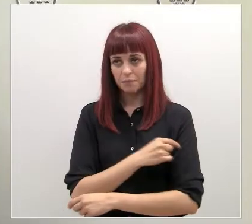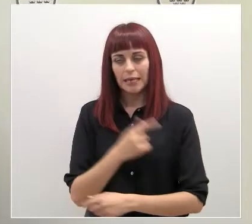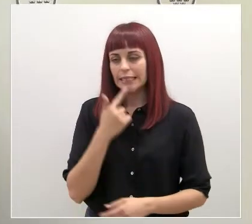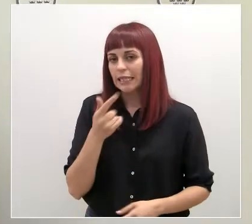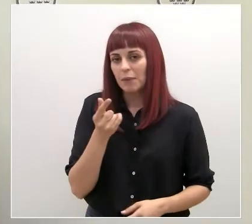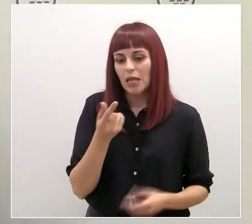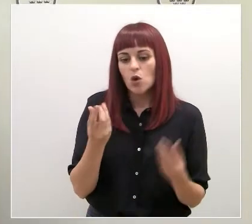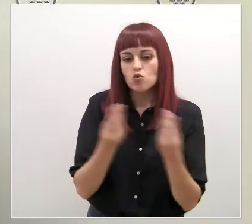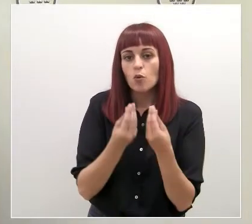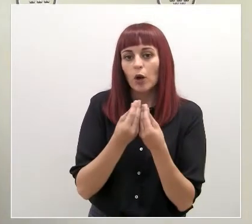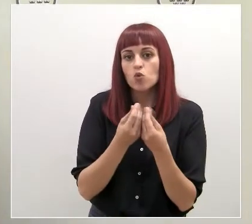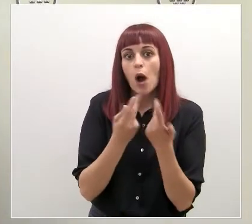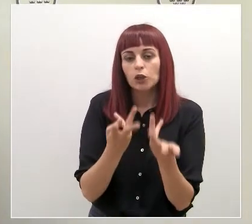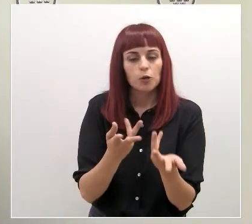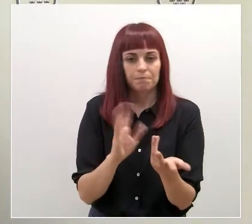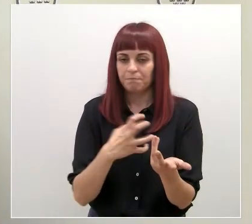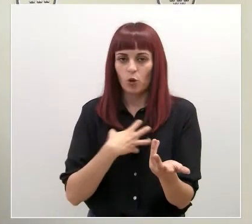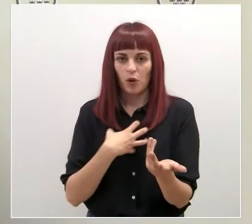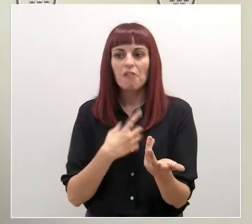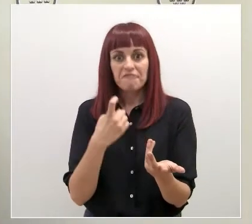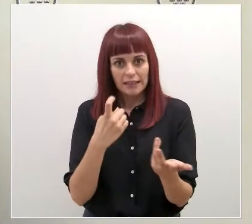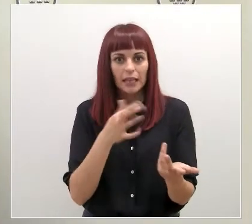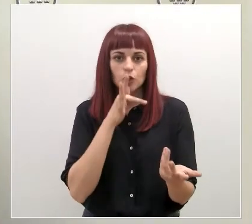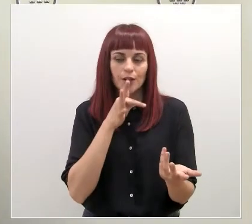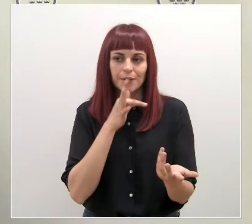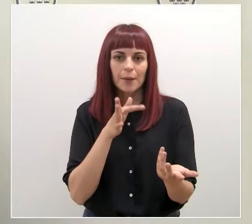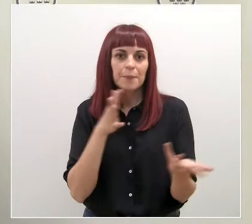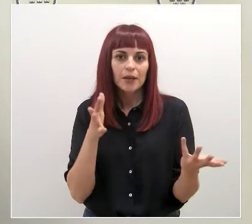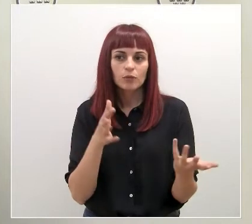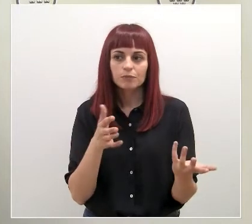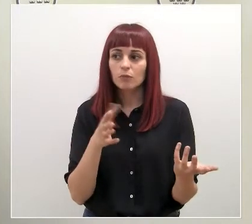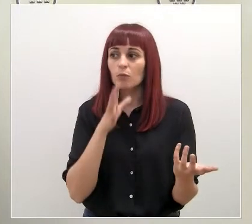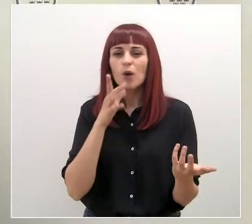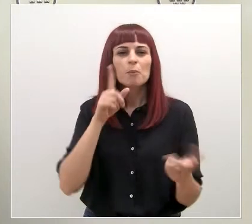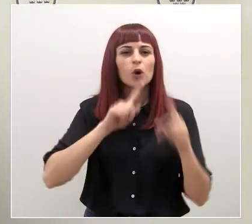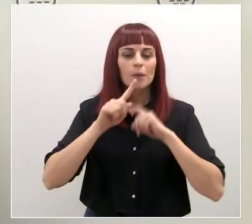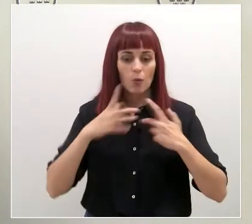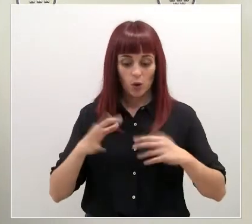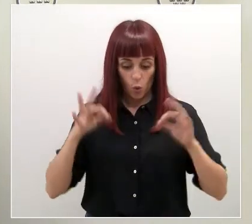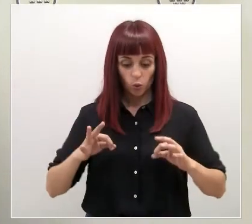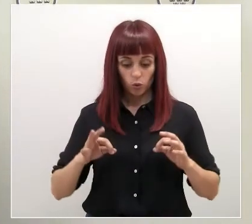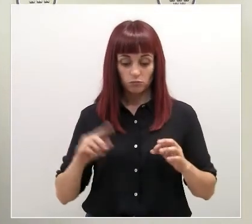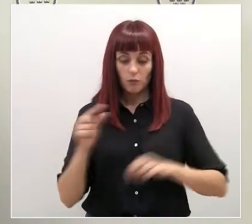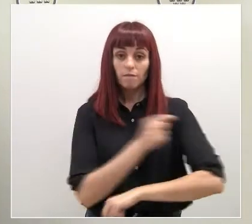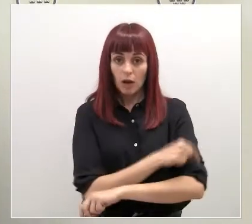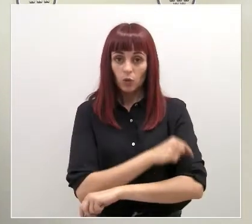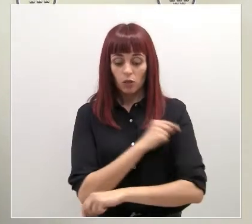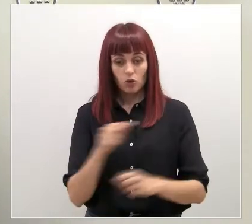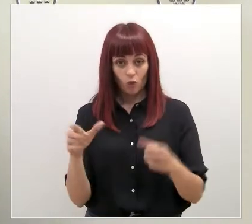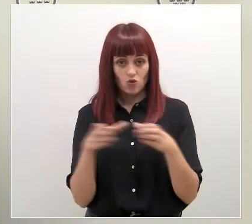puedo decir el número, se lo podemos facilitar, quedan todavía, pero precisamente porque ¿qué incidencia ocurrió? Que estando vacunando estos grupos